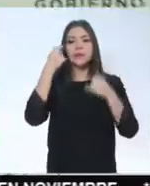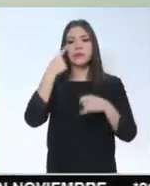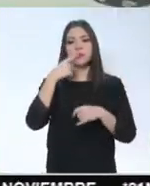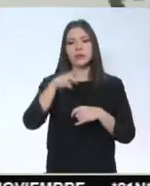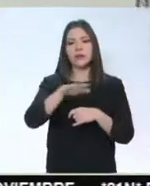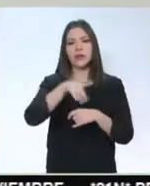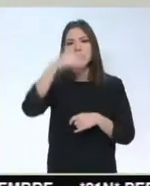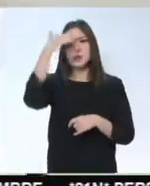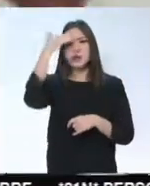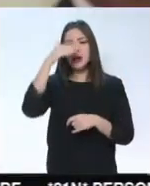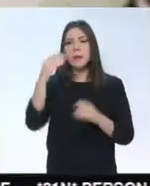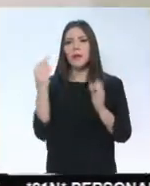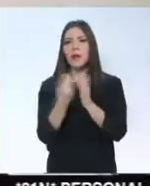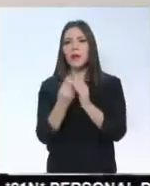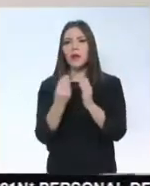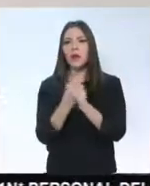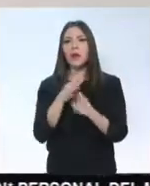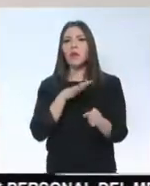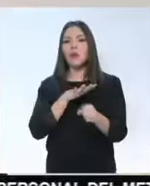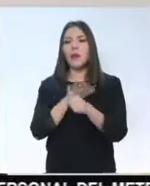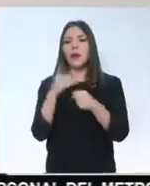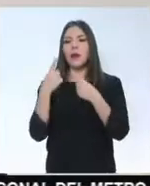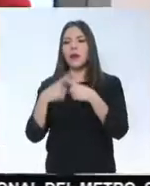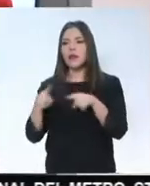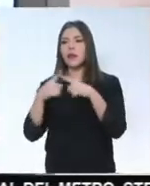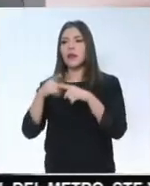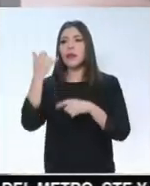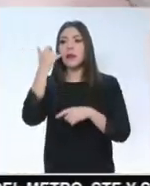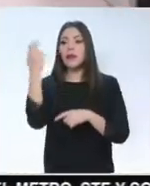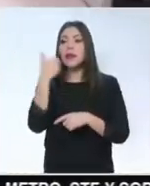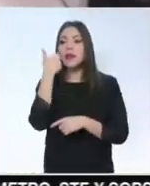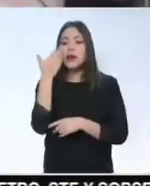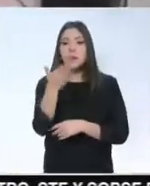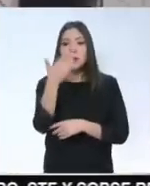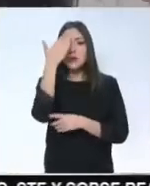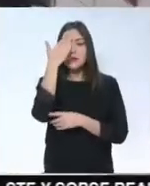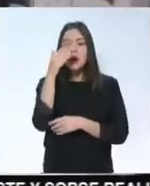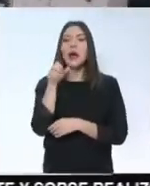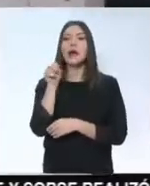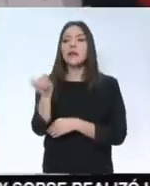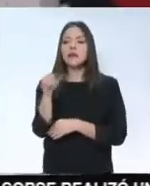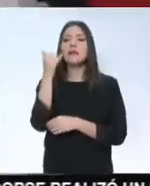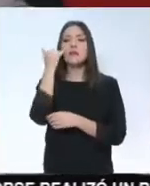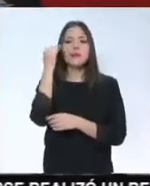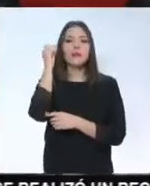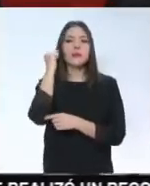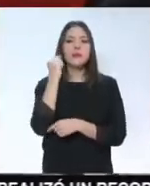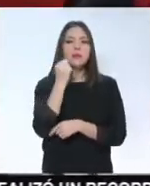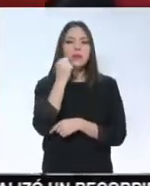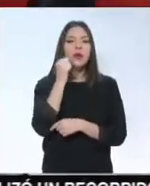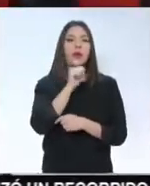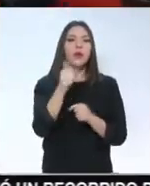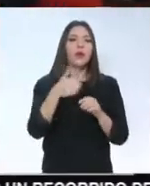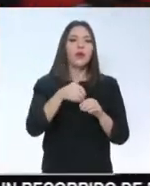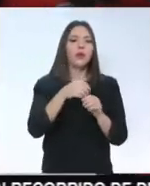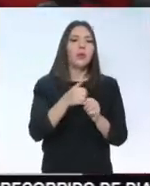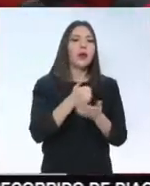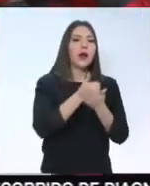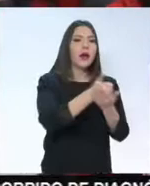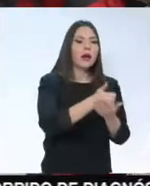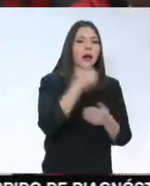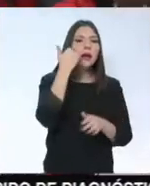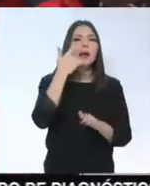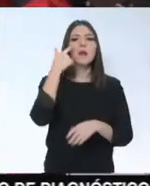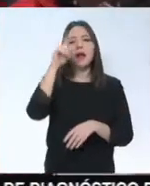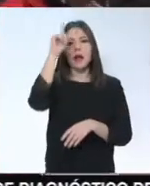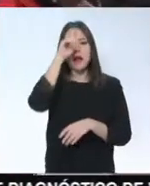sabrán diferenciar, pero sobre todo sabrán canalizar a las instancias adecuadas a los capitalinos pues que llamen? Sabemos, a Locatel se puede pedir asesoría